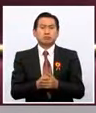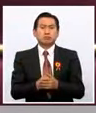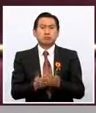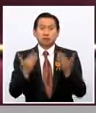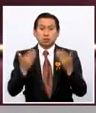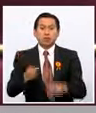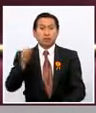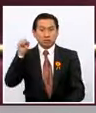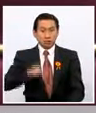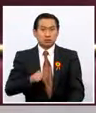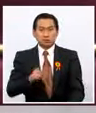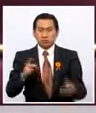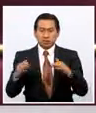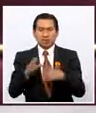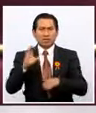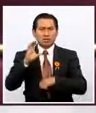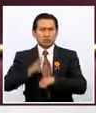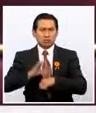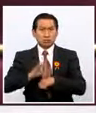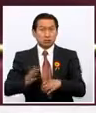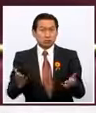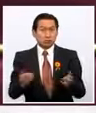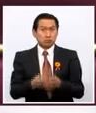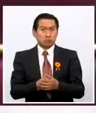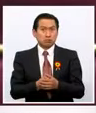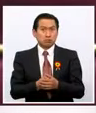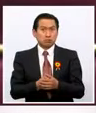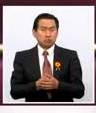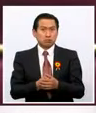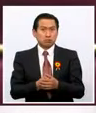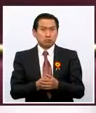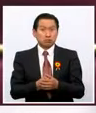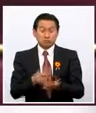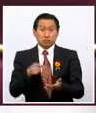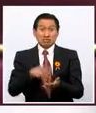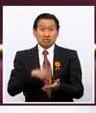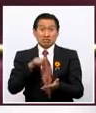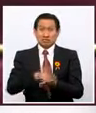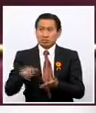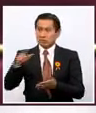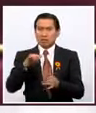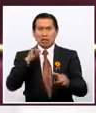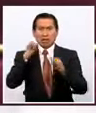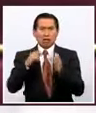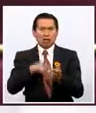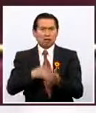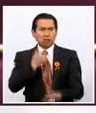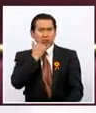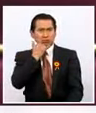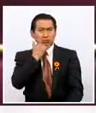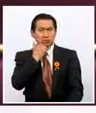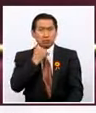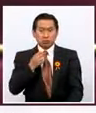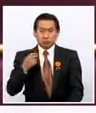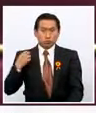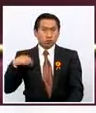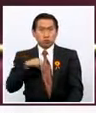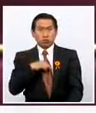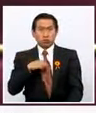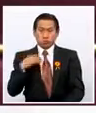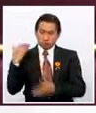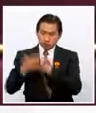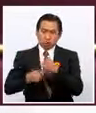si guerra civil y por eso la primera parte de nuestra gestión